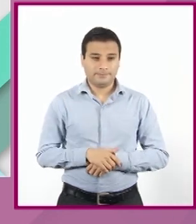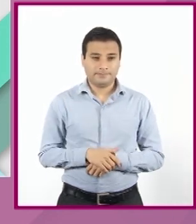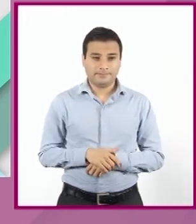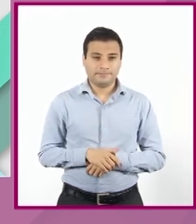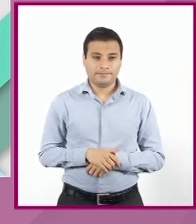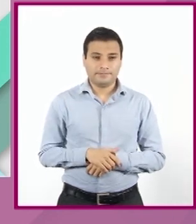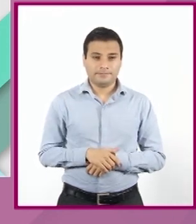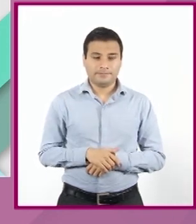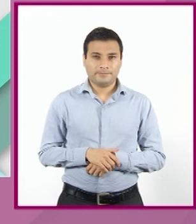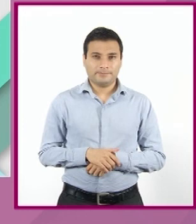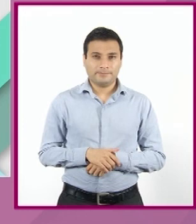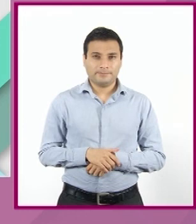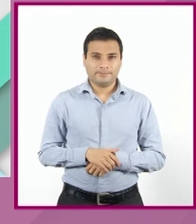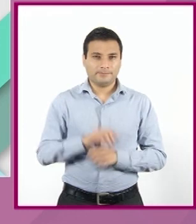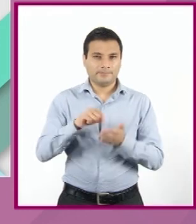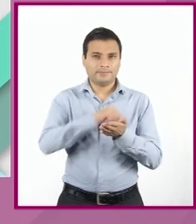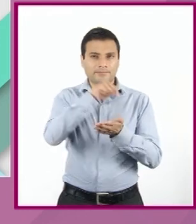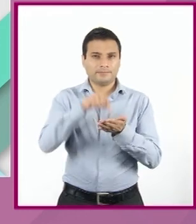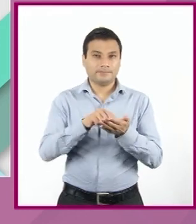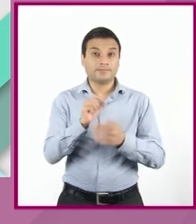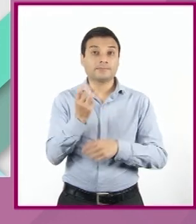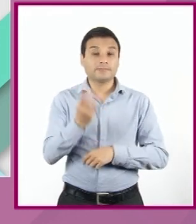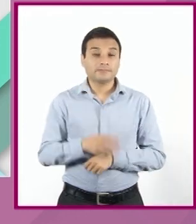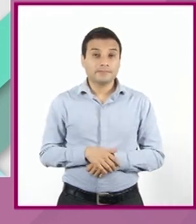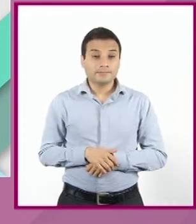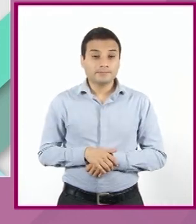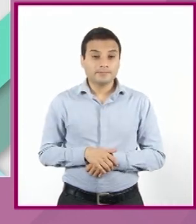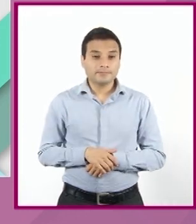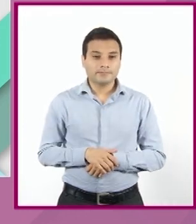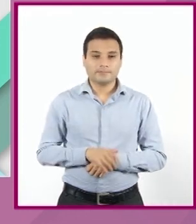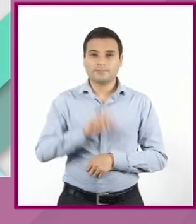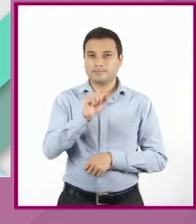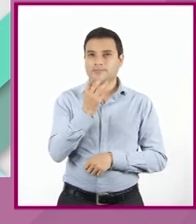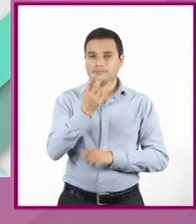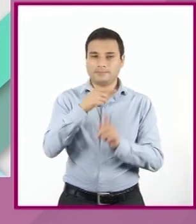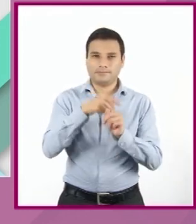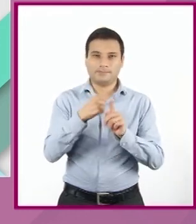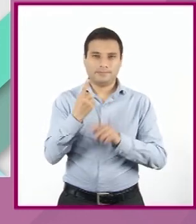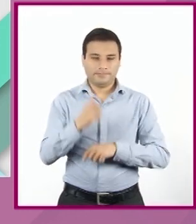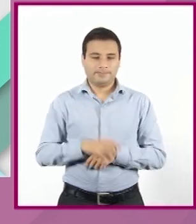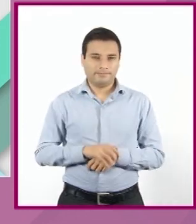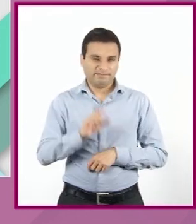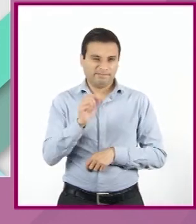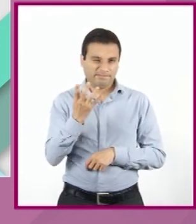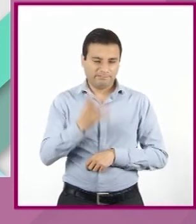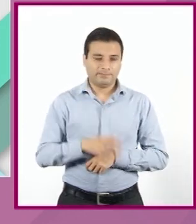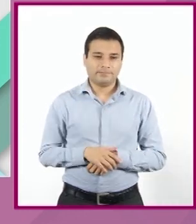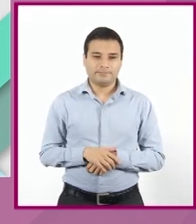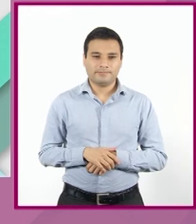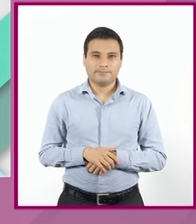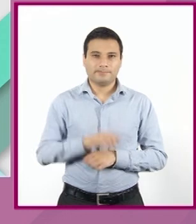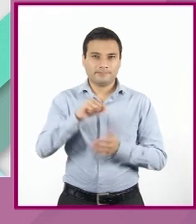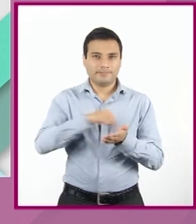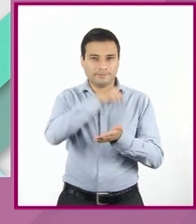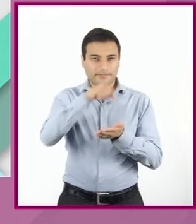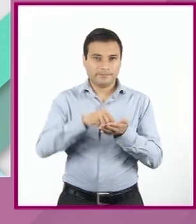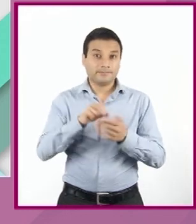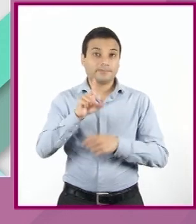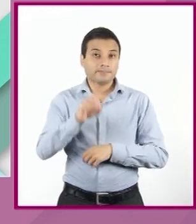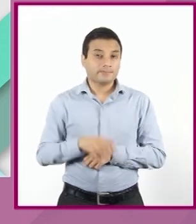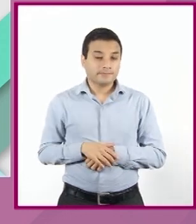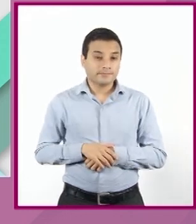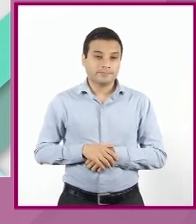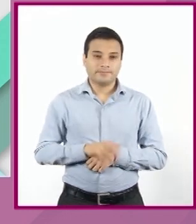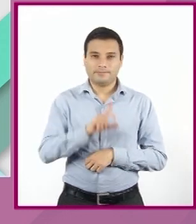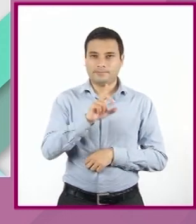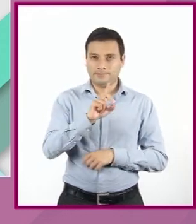Y el valor del término 23 es igual a 23 más 1, igual a 24. Y del término 30 es